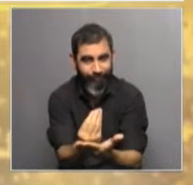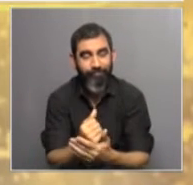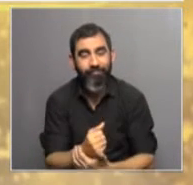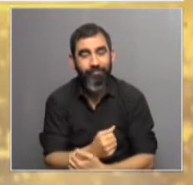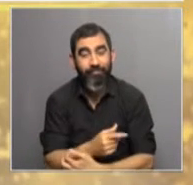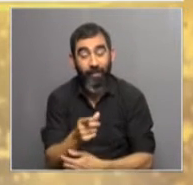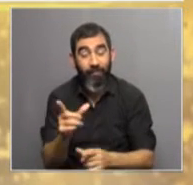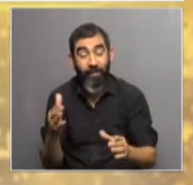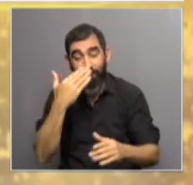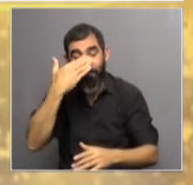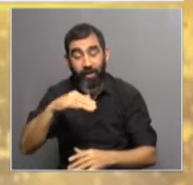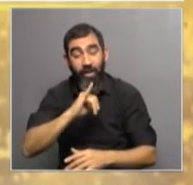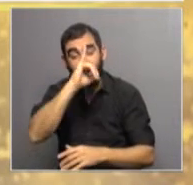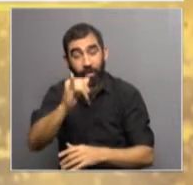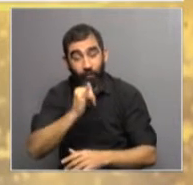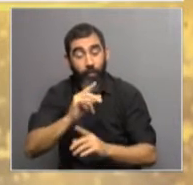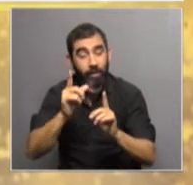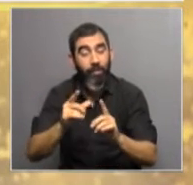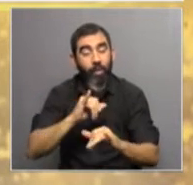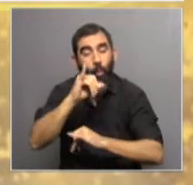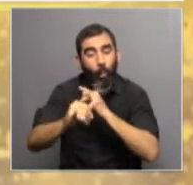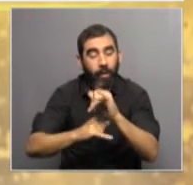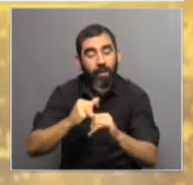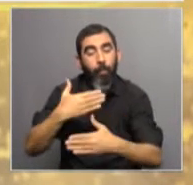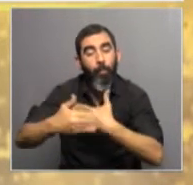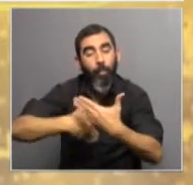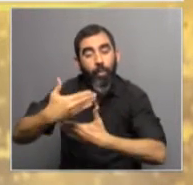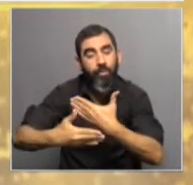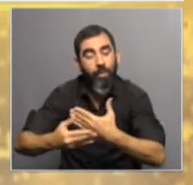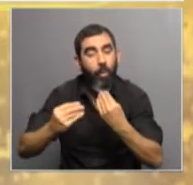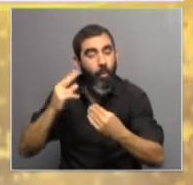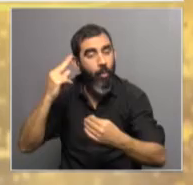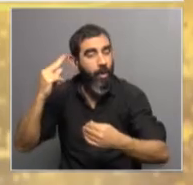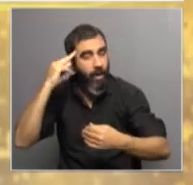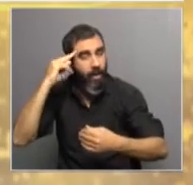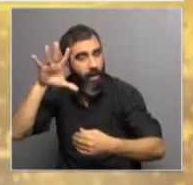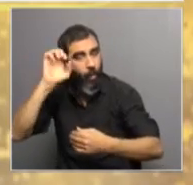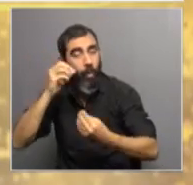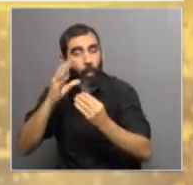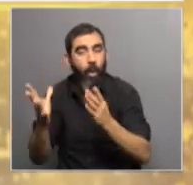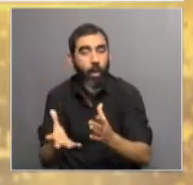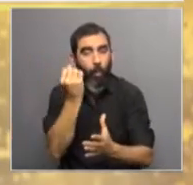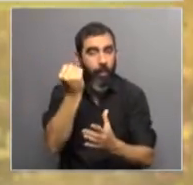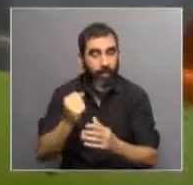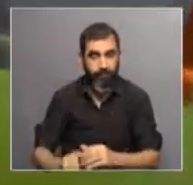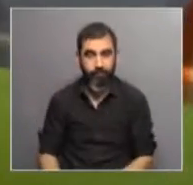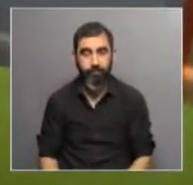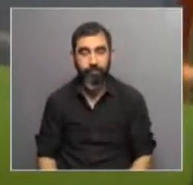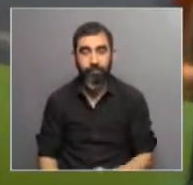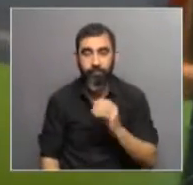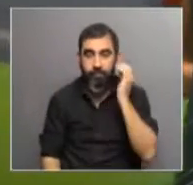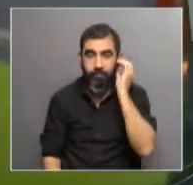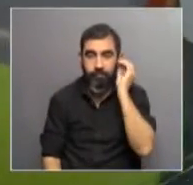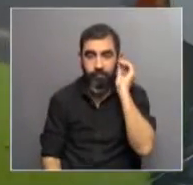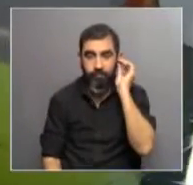y él para el cierre del informe nos contaba también el proceso de cómo se fija un recuerdo y cómo se recupera. Dale, vemos la última parte del